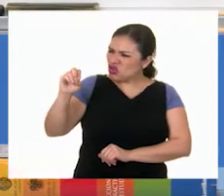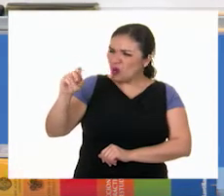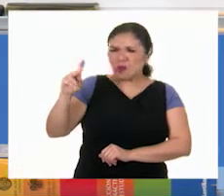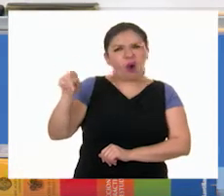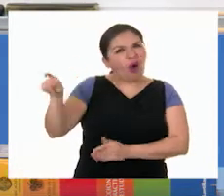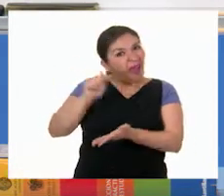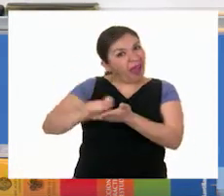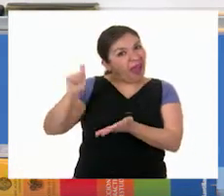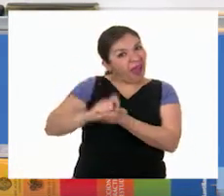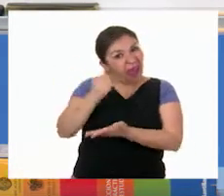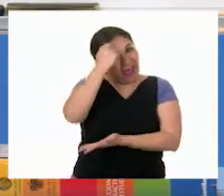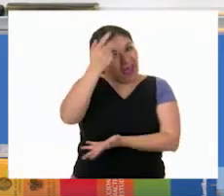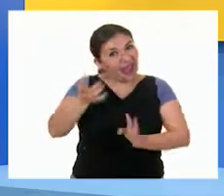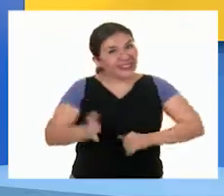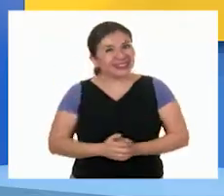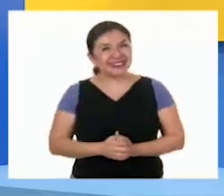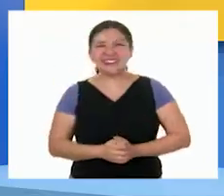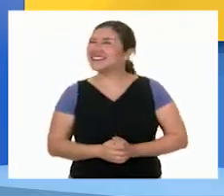isótopo.